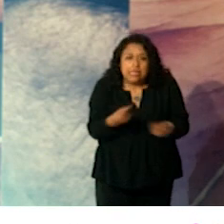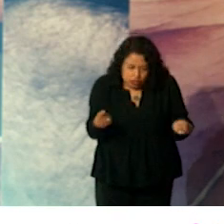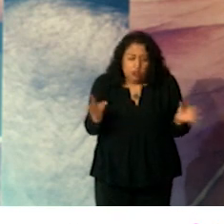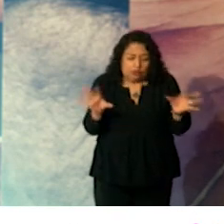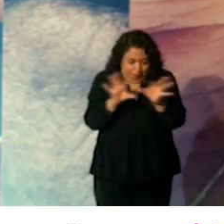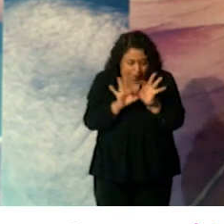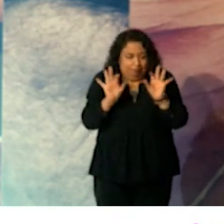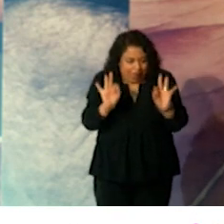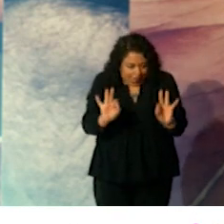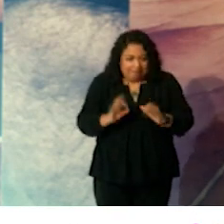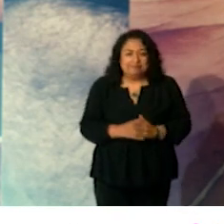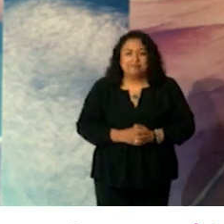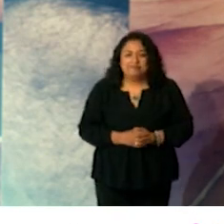corresponde.